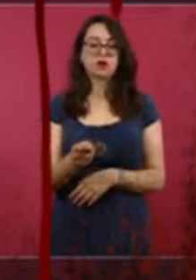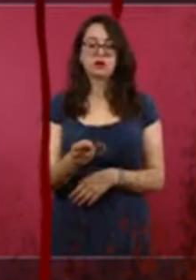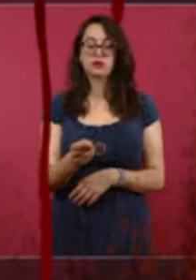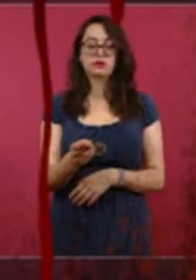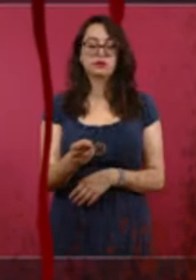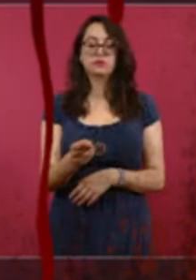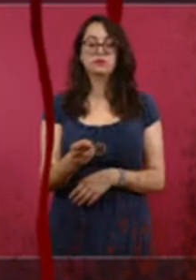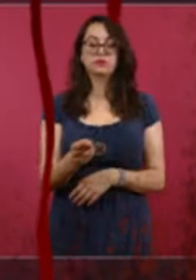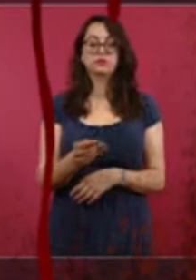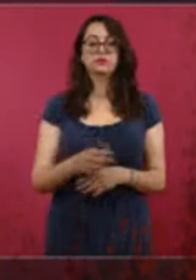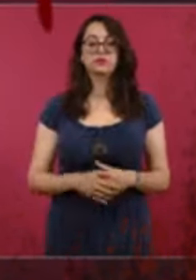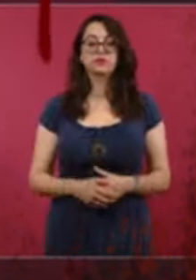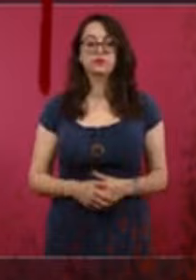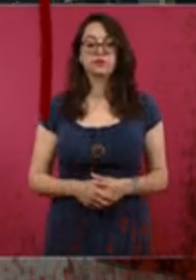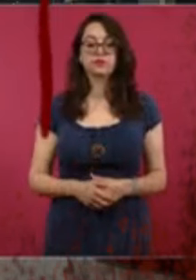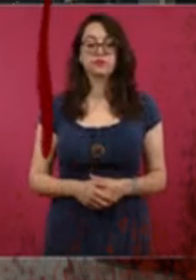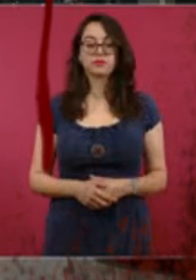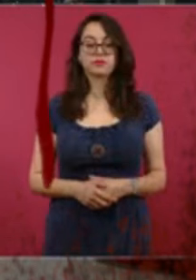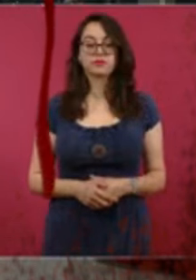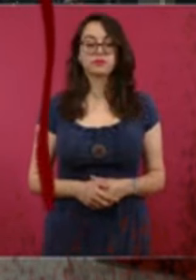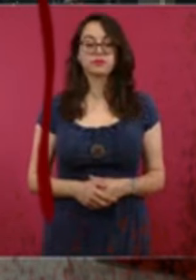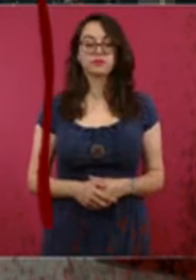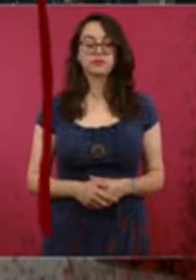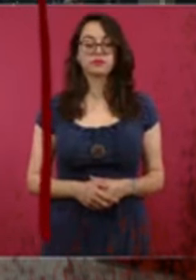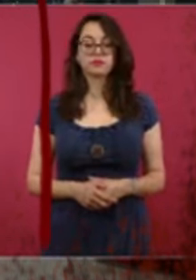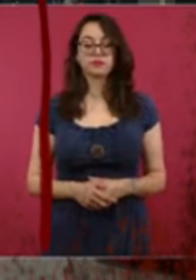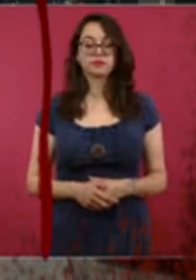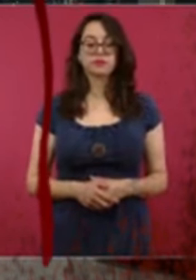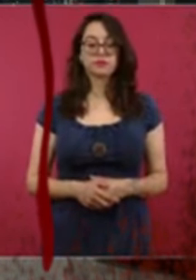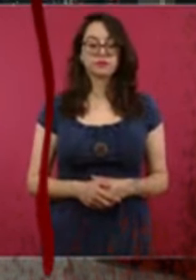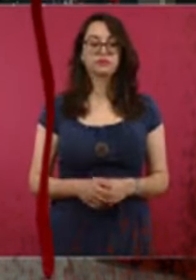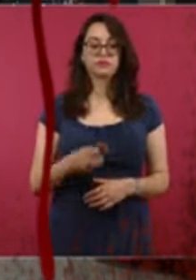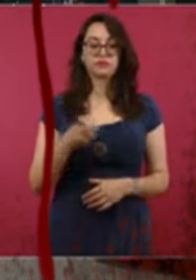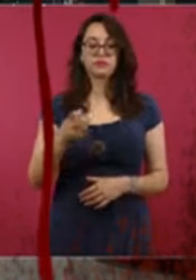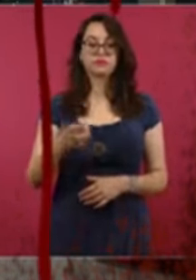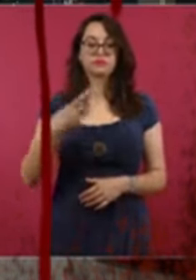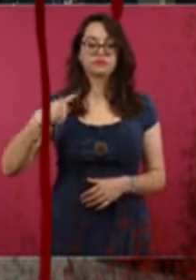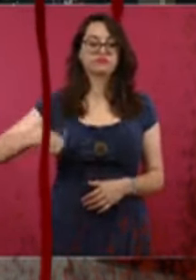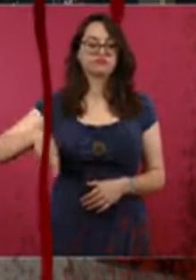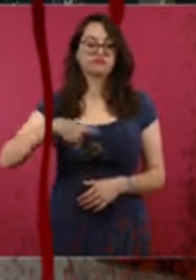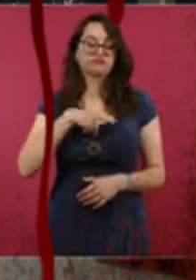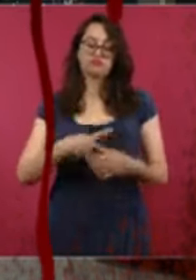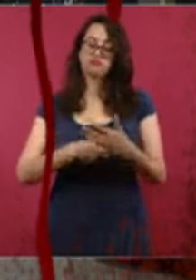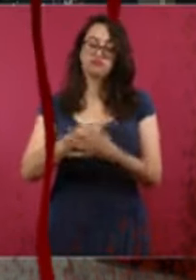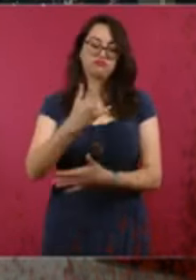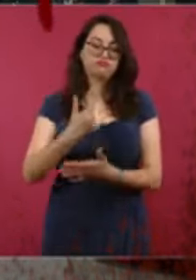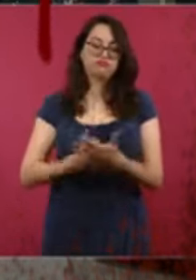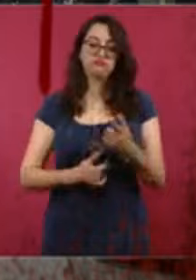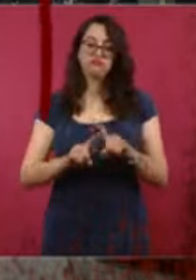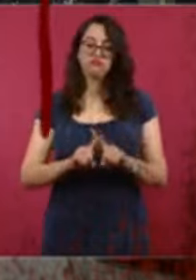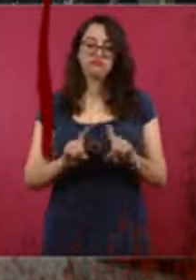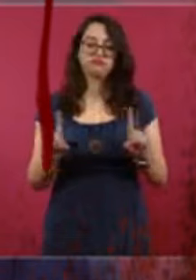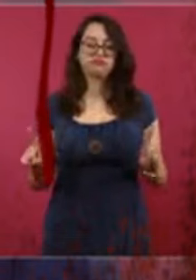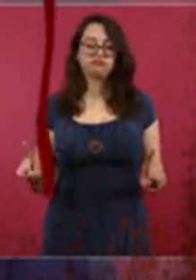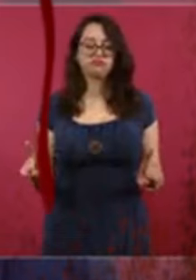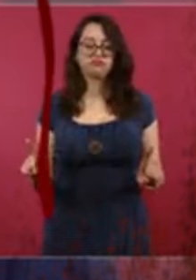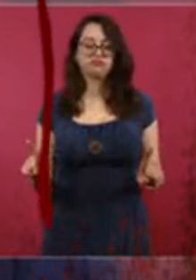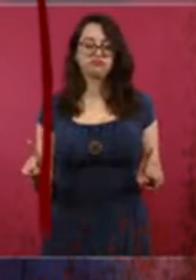Ustedes saben que sí se parece un montón. Ya están a nada de tener un sistema de salud como el de los países